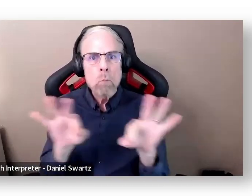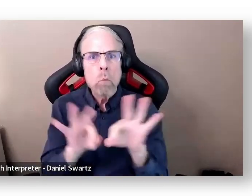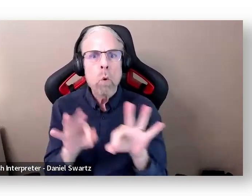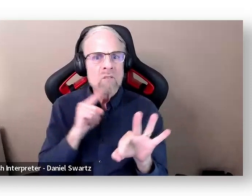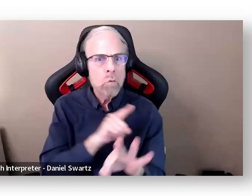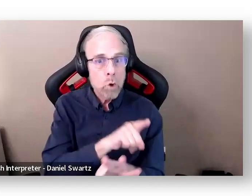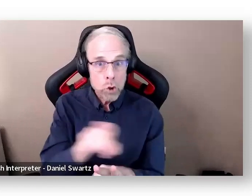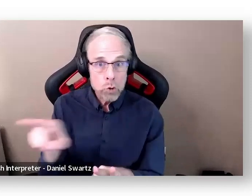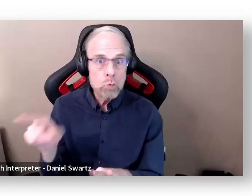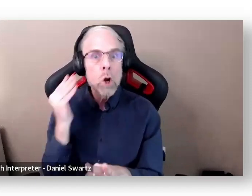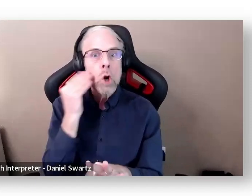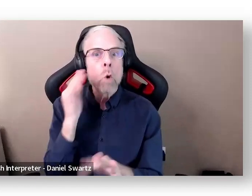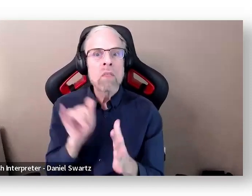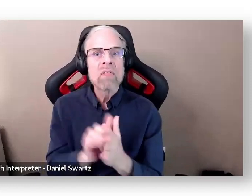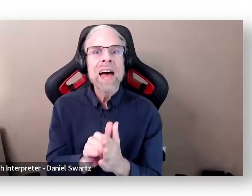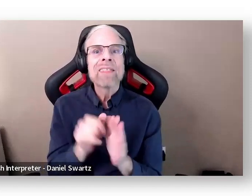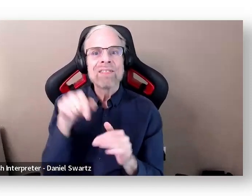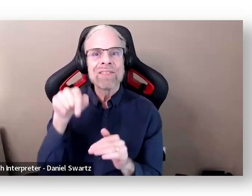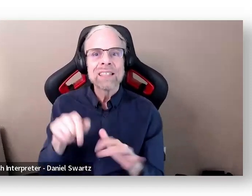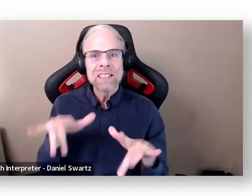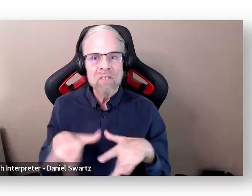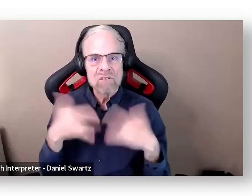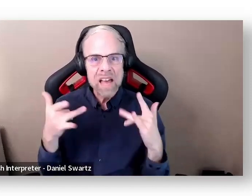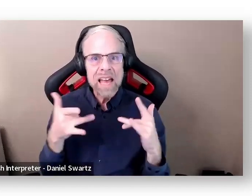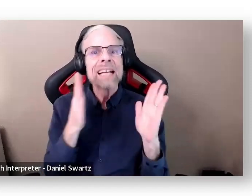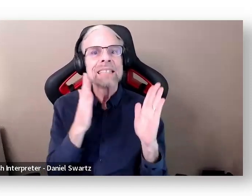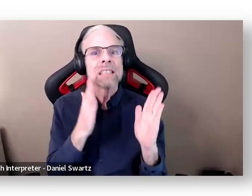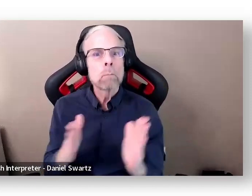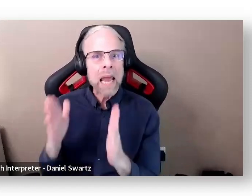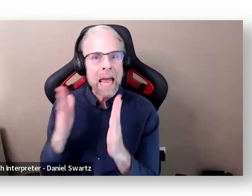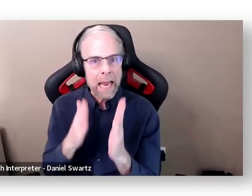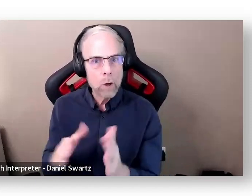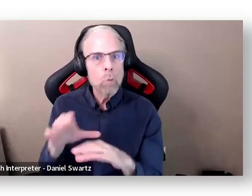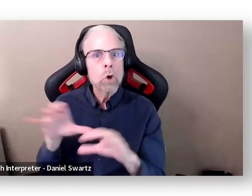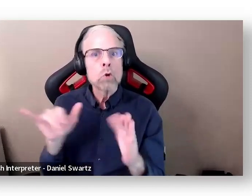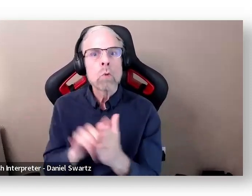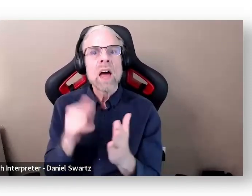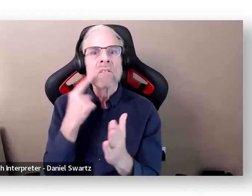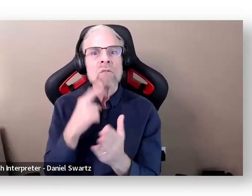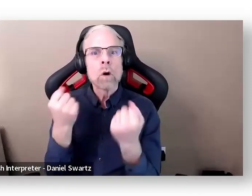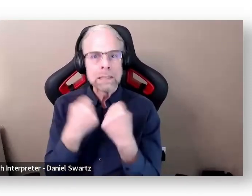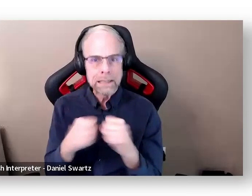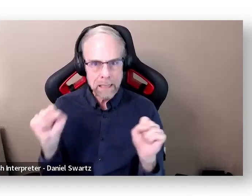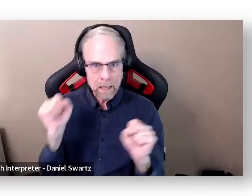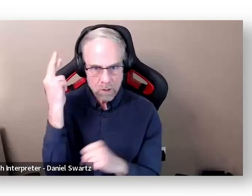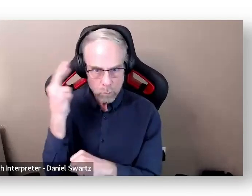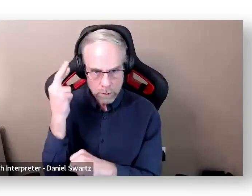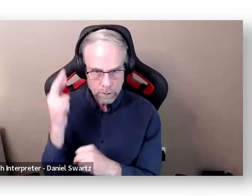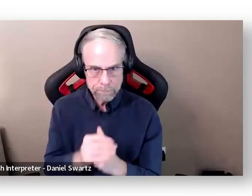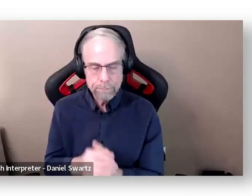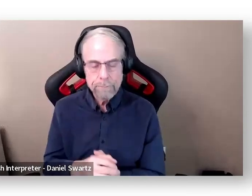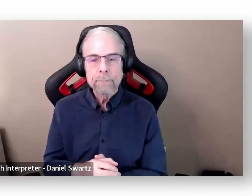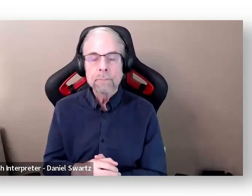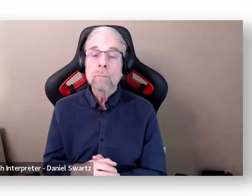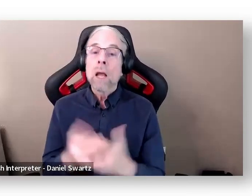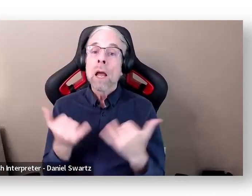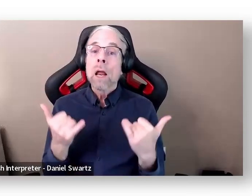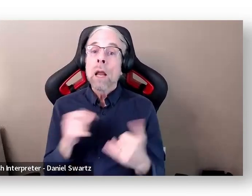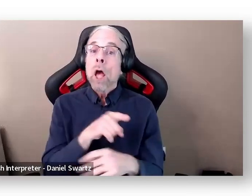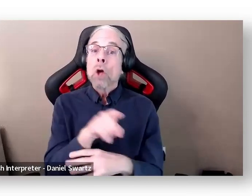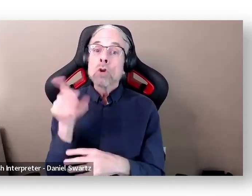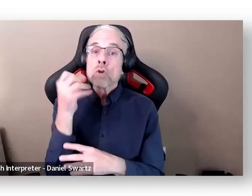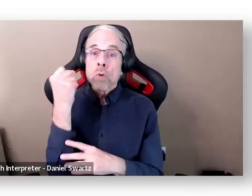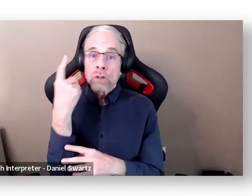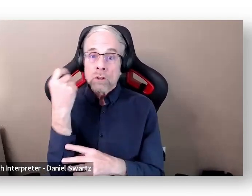es bien importante para que la gente sepa que este evento va a pasar y que esto es lo que hacemos para medidas